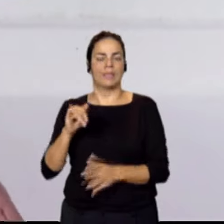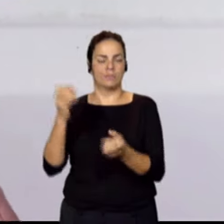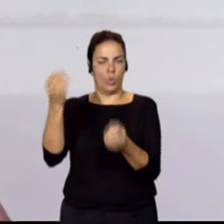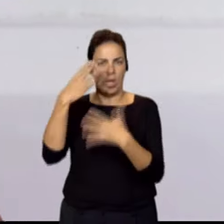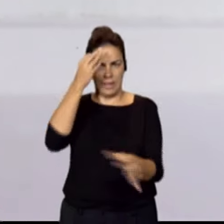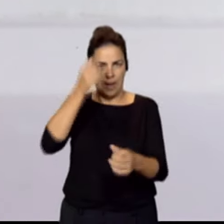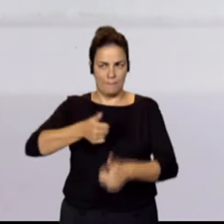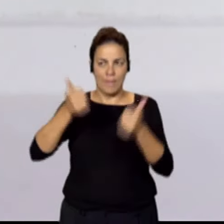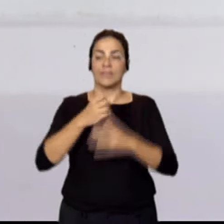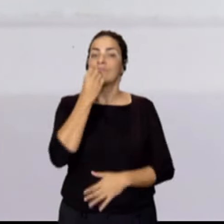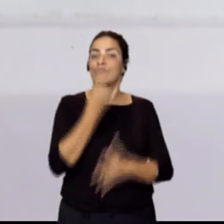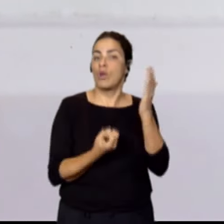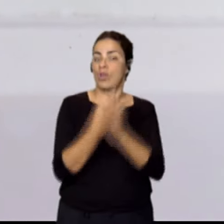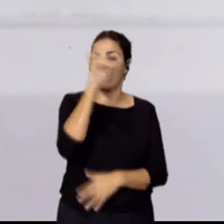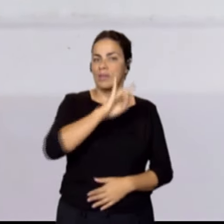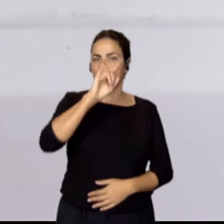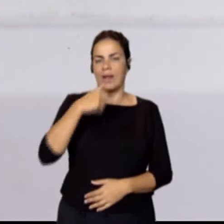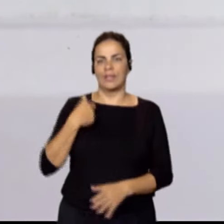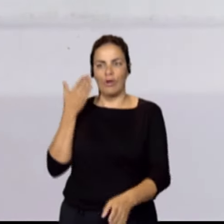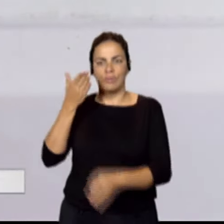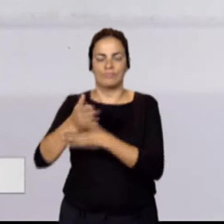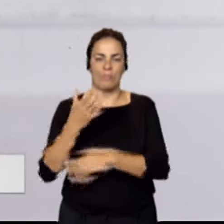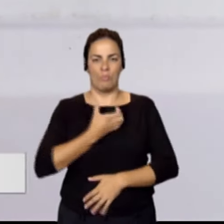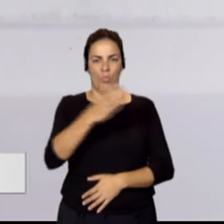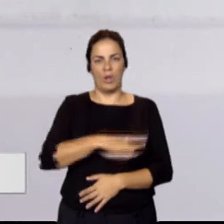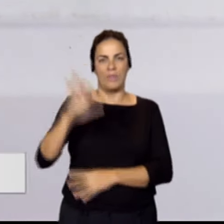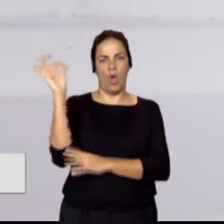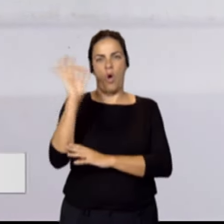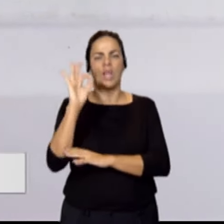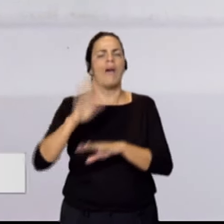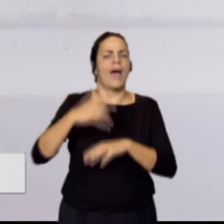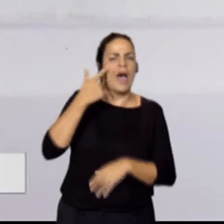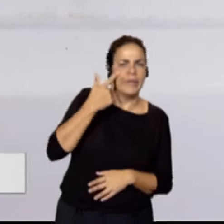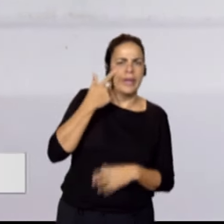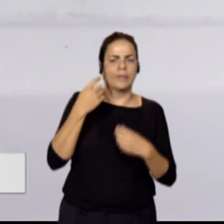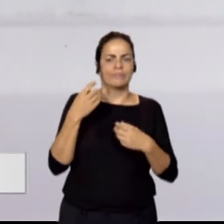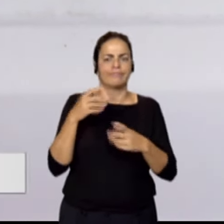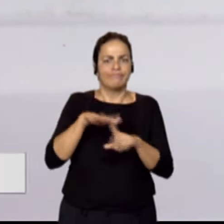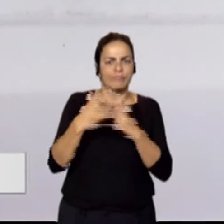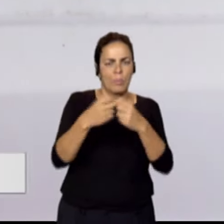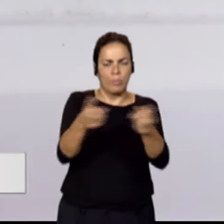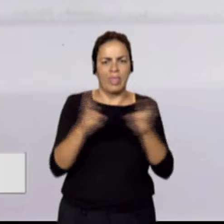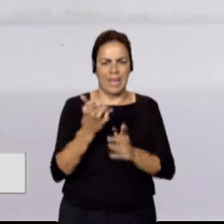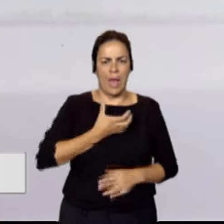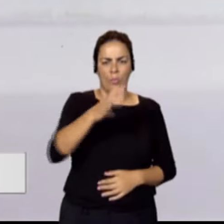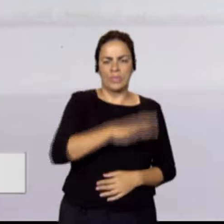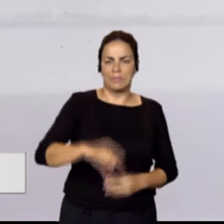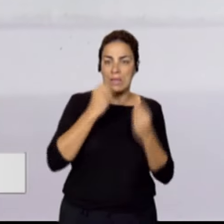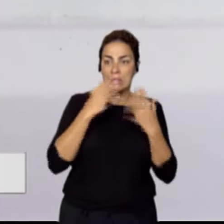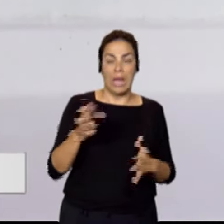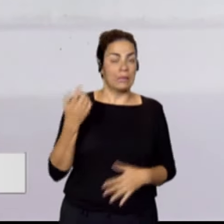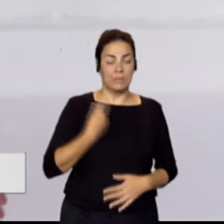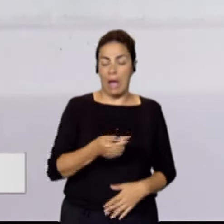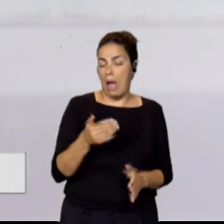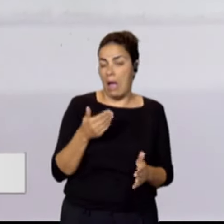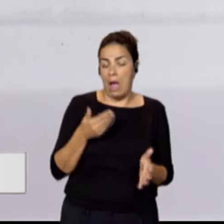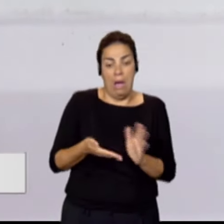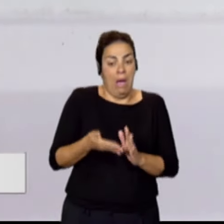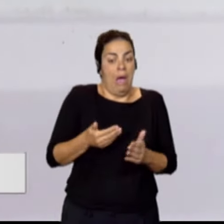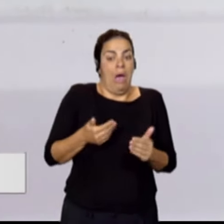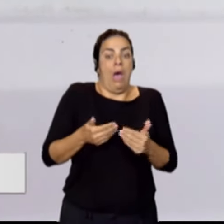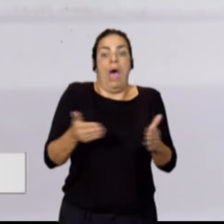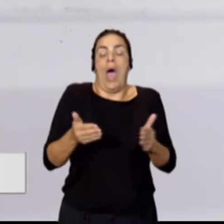Buenos días Canarias hoy nos hemos acercado hasta el municipio de la oliva para conocer el estado de la piscina municipal estaba a punto de abrirse pero a última hora